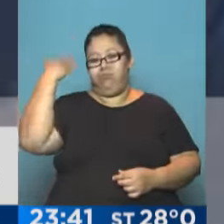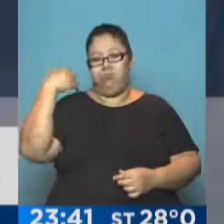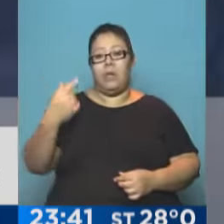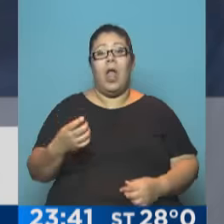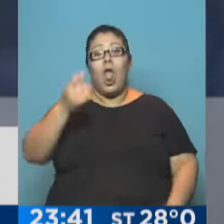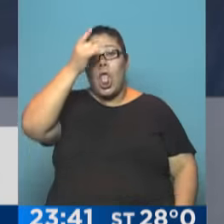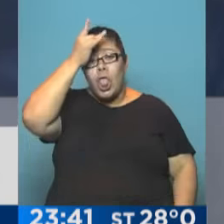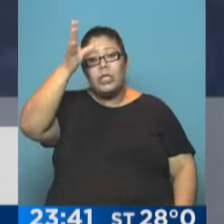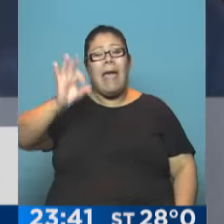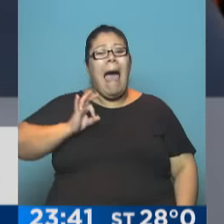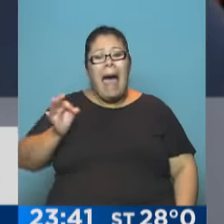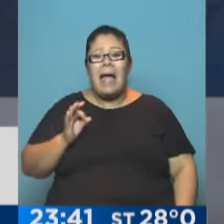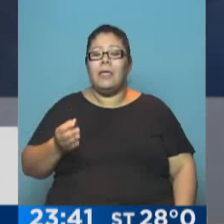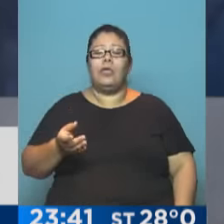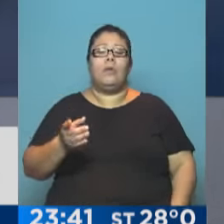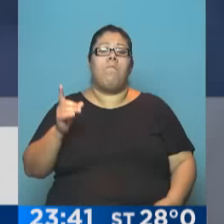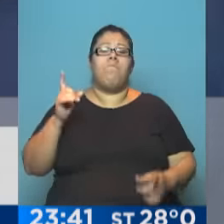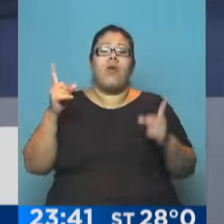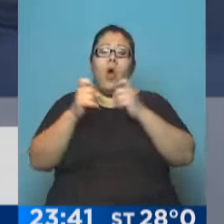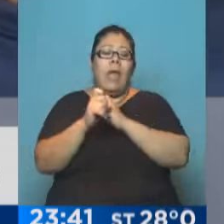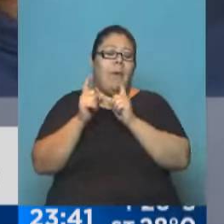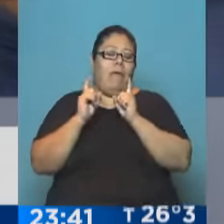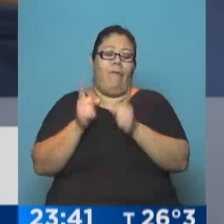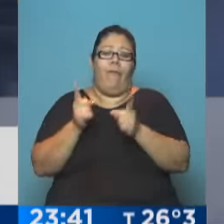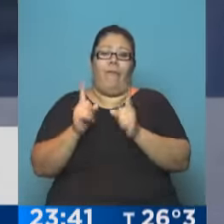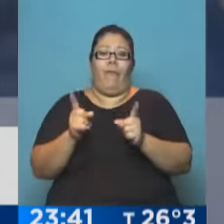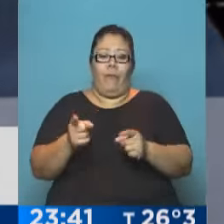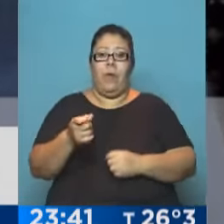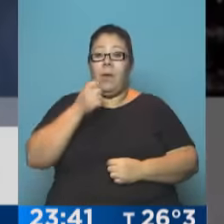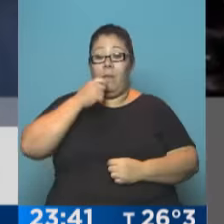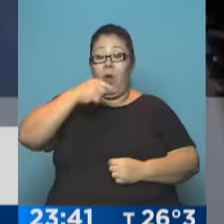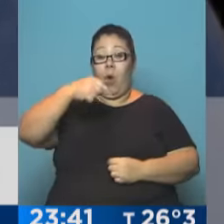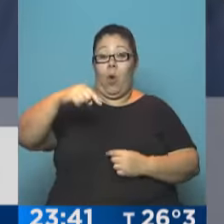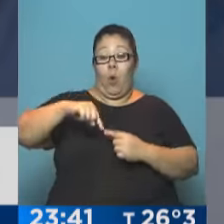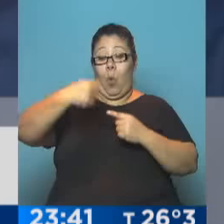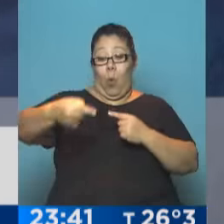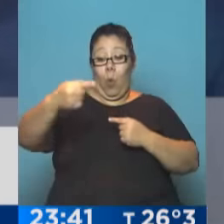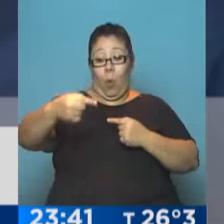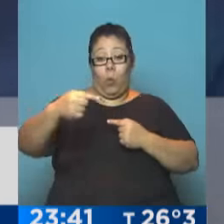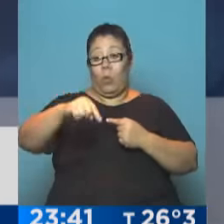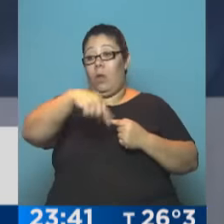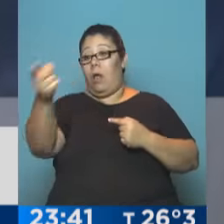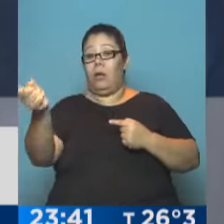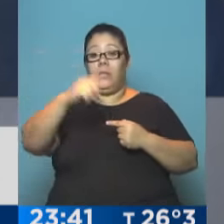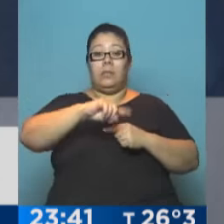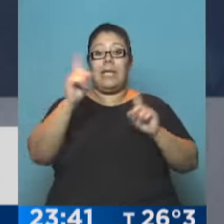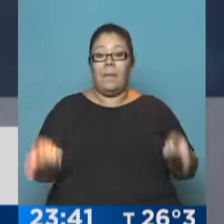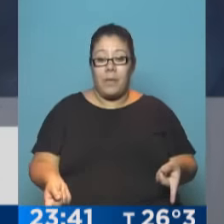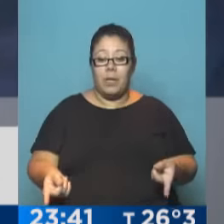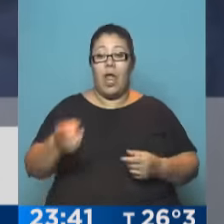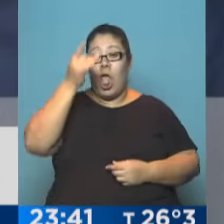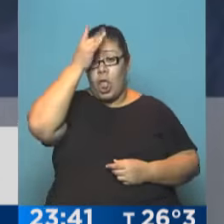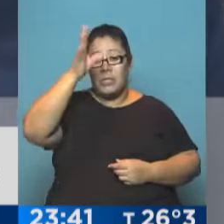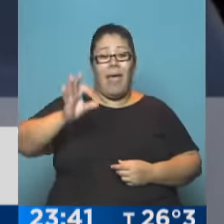12 años puntualmente. Esta cuadra, manzanas aledañas, padecieron durante estos 12